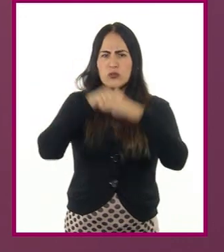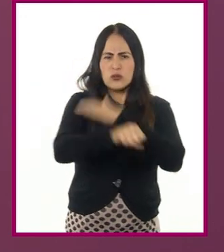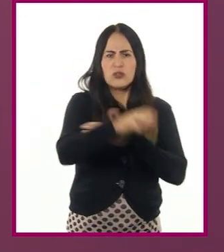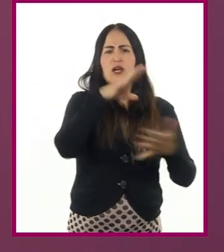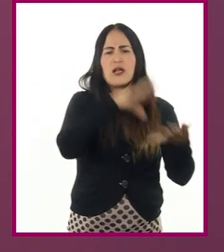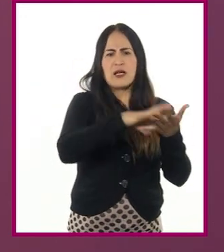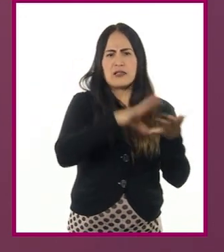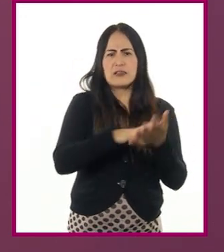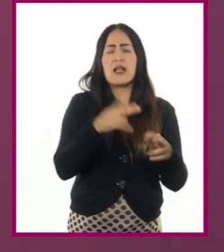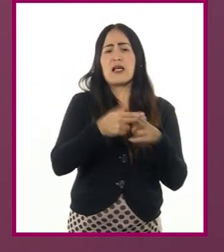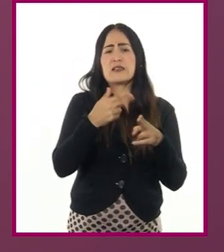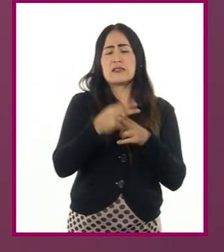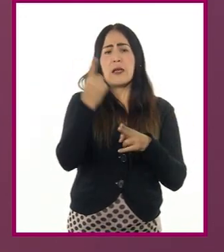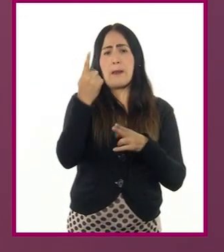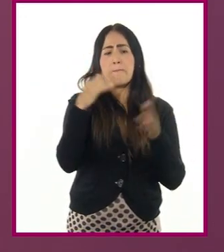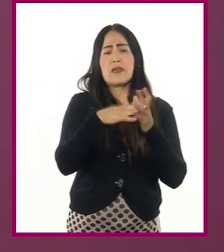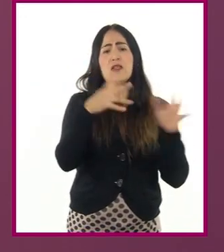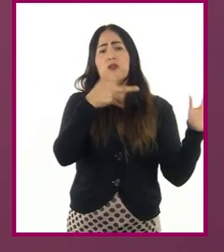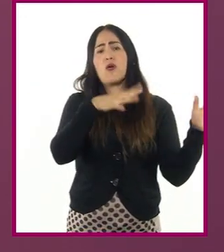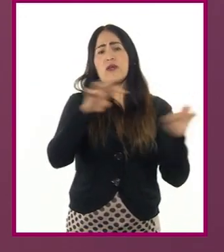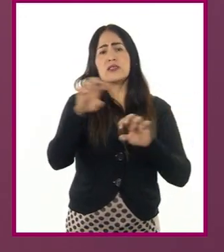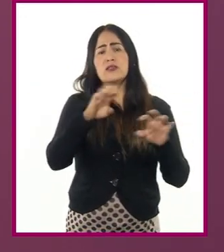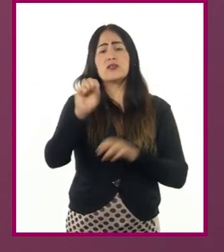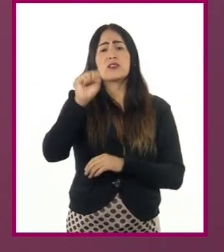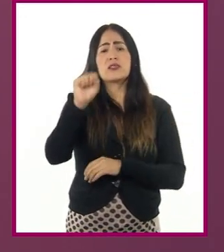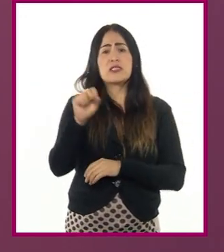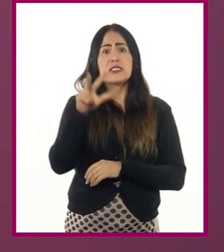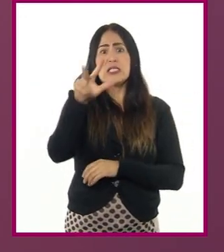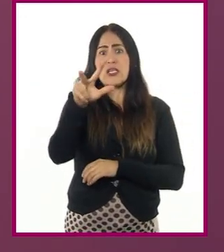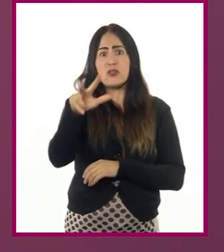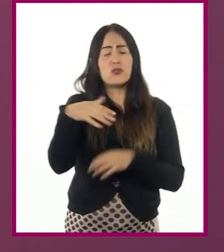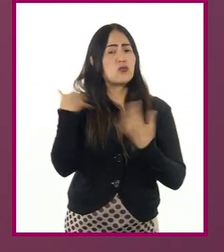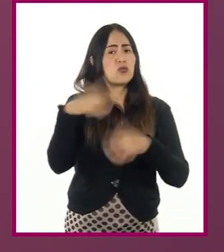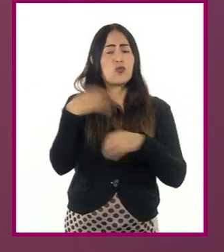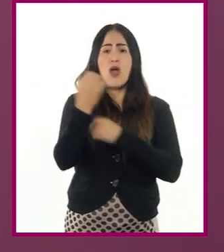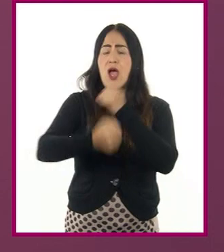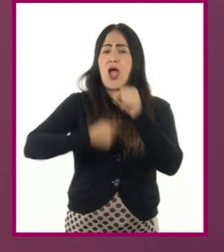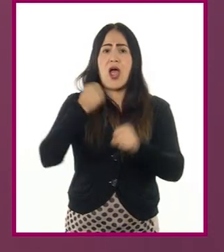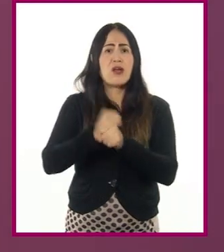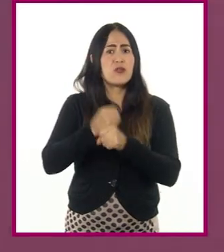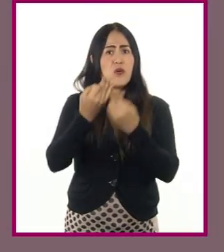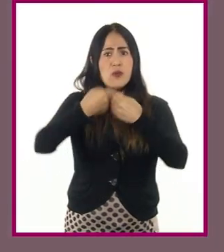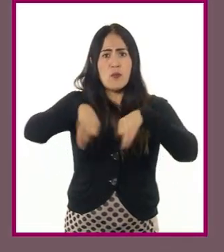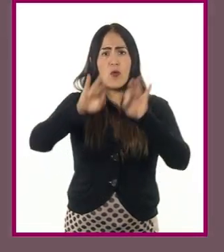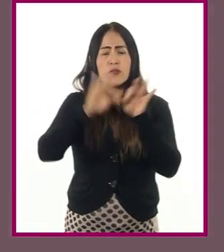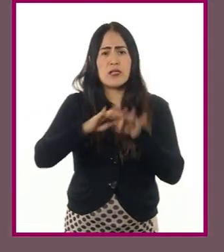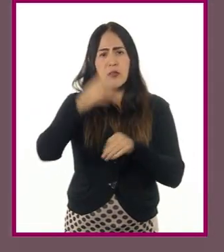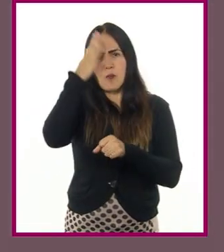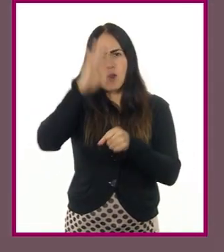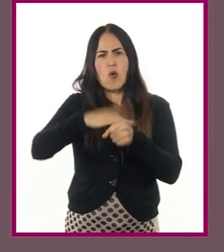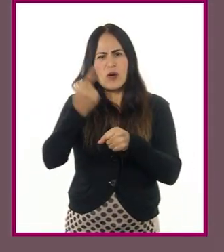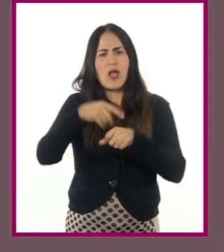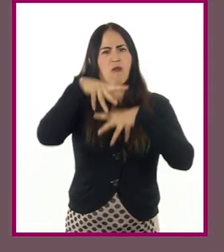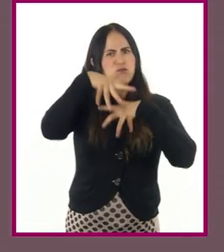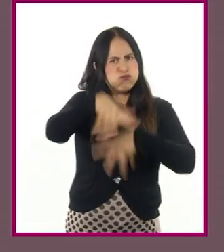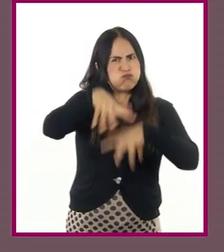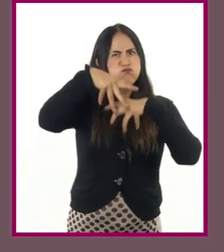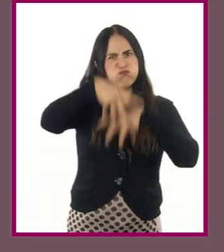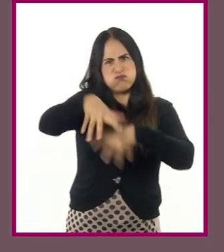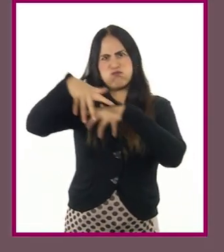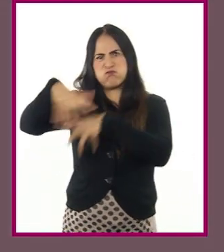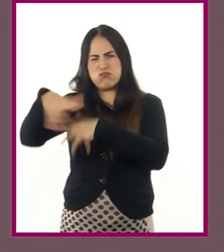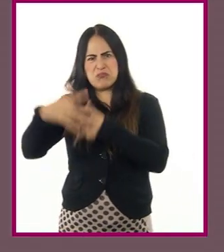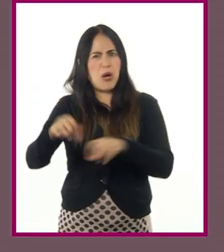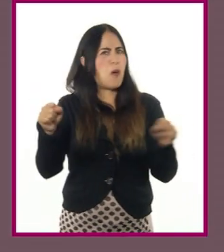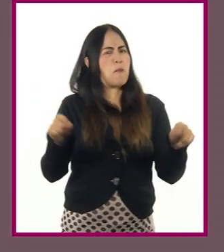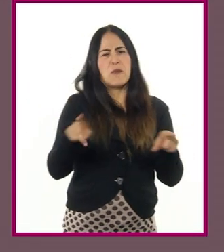hasta 1968, un año emblemático para las movilizaciones sociales. En muchos países se